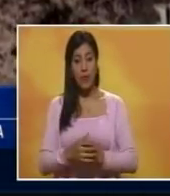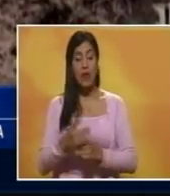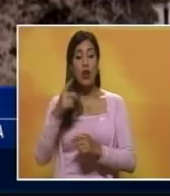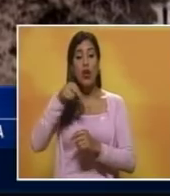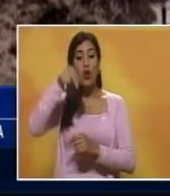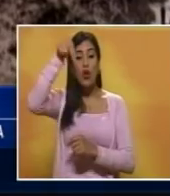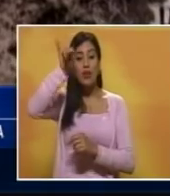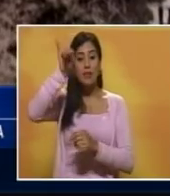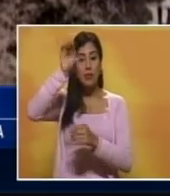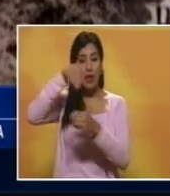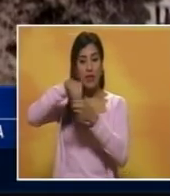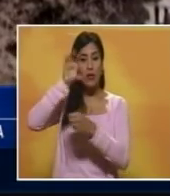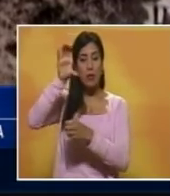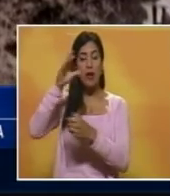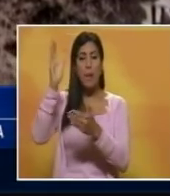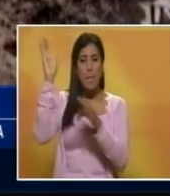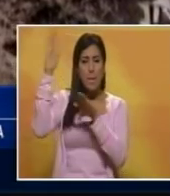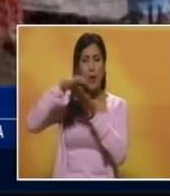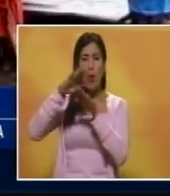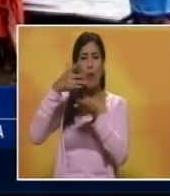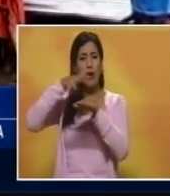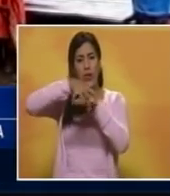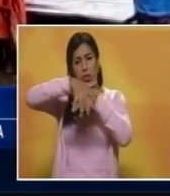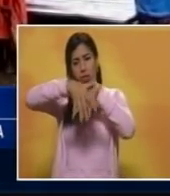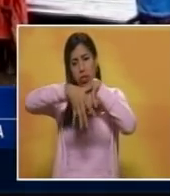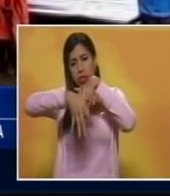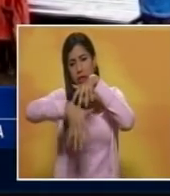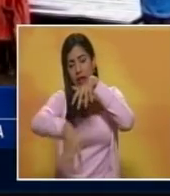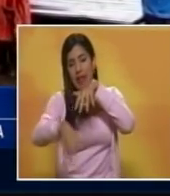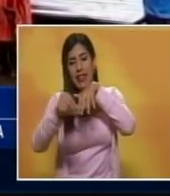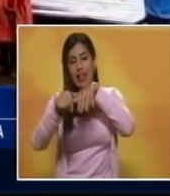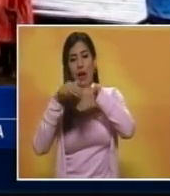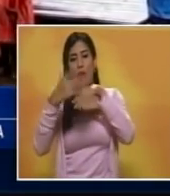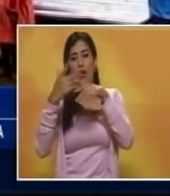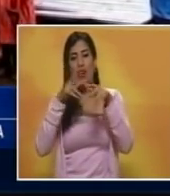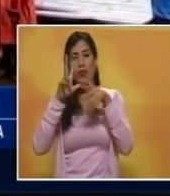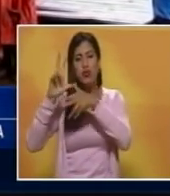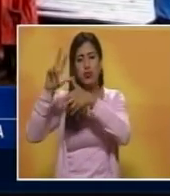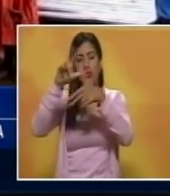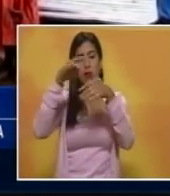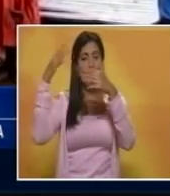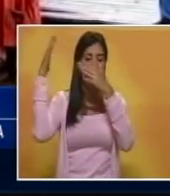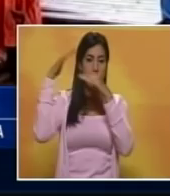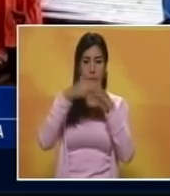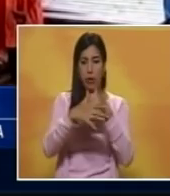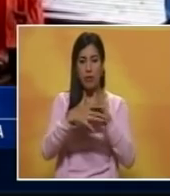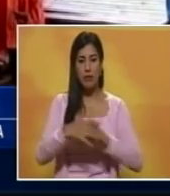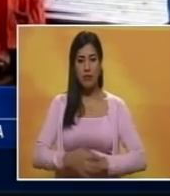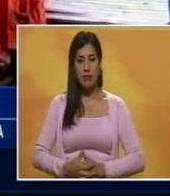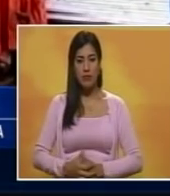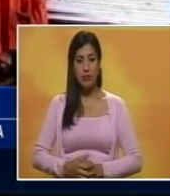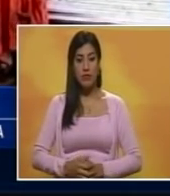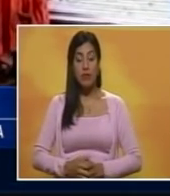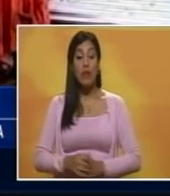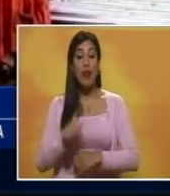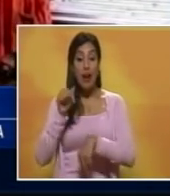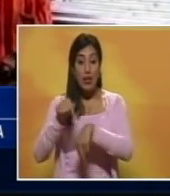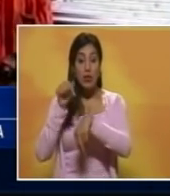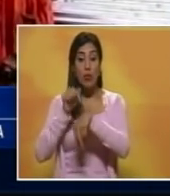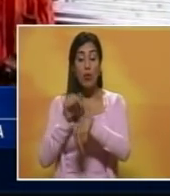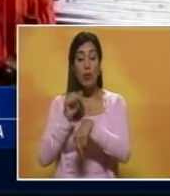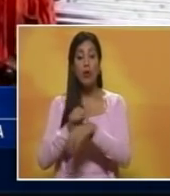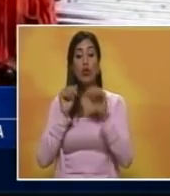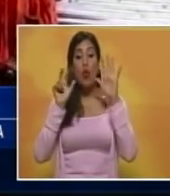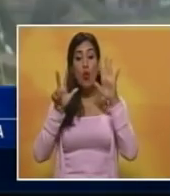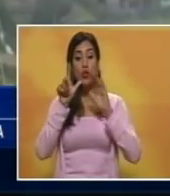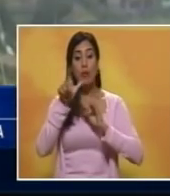al norte del país, que quedó sepultado por un deslizamiento de tierra tras el paso del tifón Yutu. Por el momento,